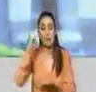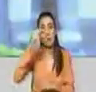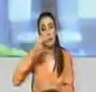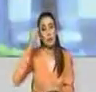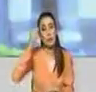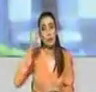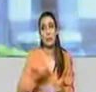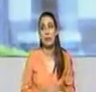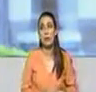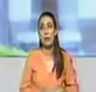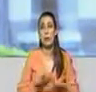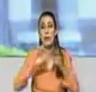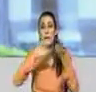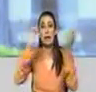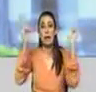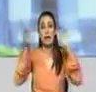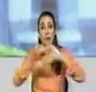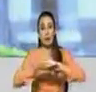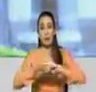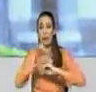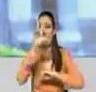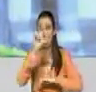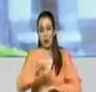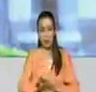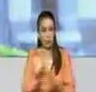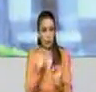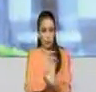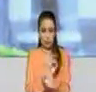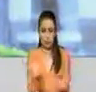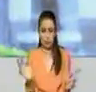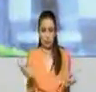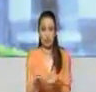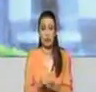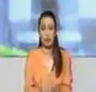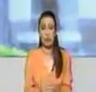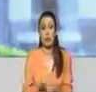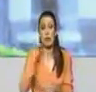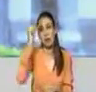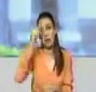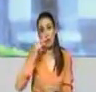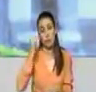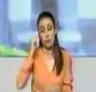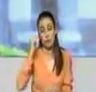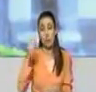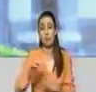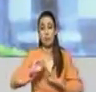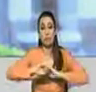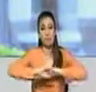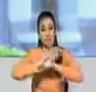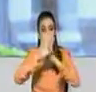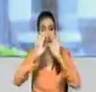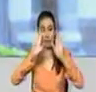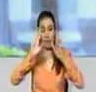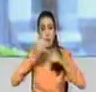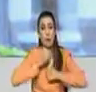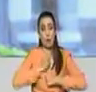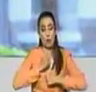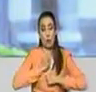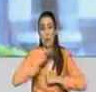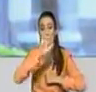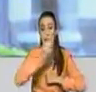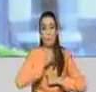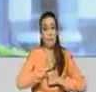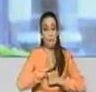hay ninguna reforma, no hay nada que ponga en riesgo estos institutos y el gobierno tiene claro el papel de autonomía y